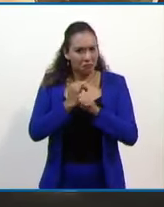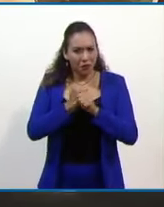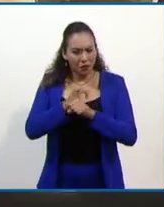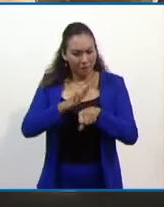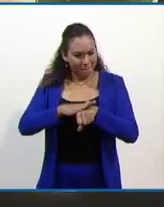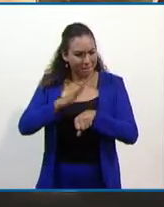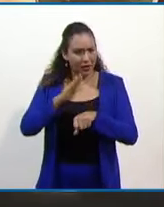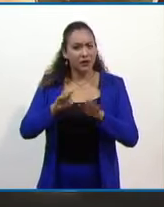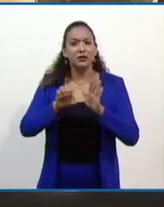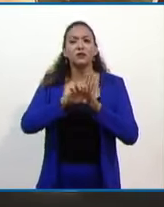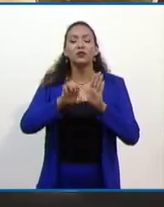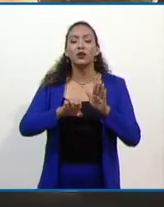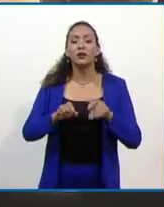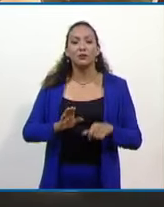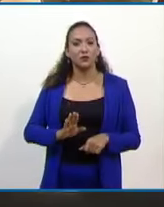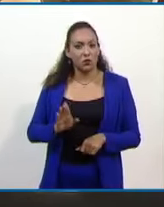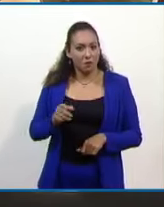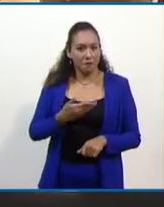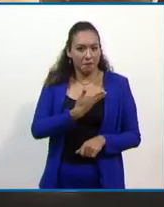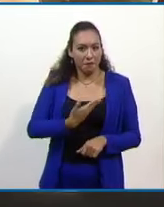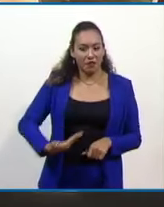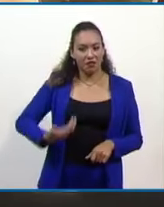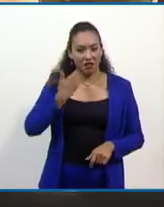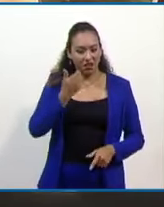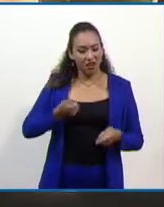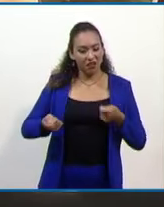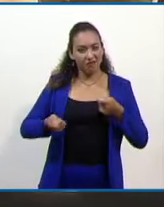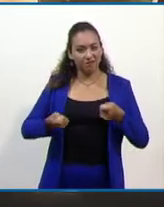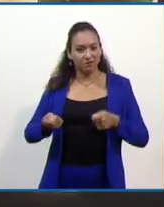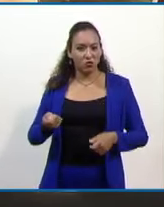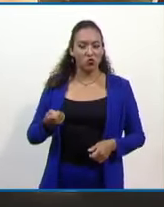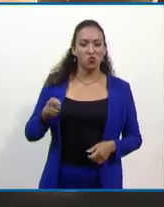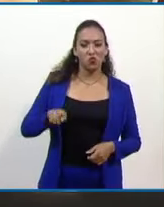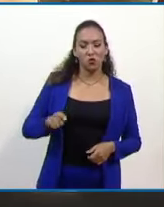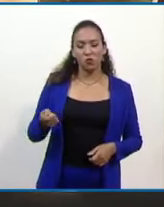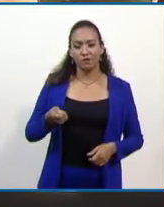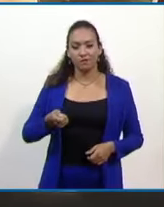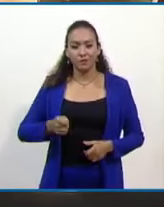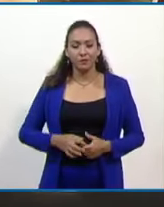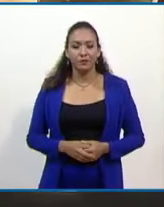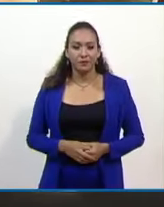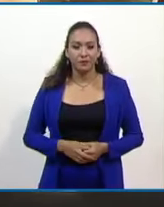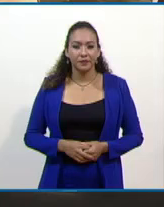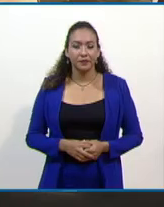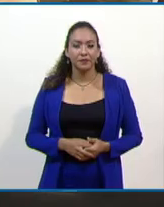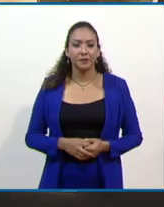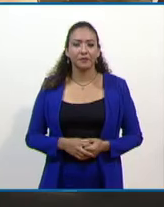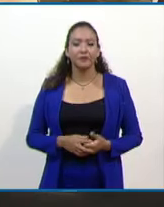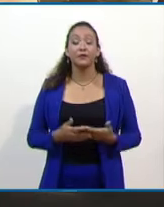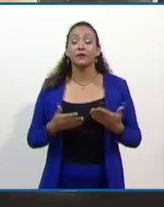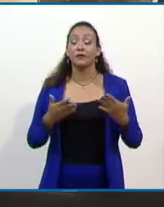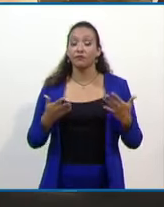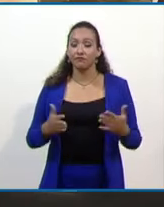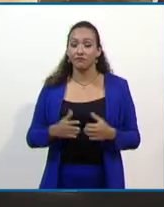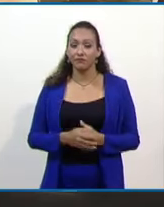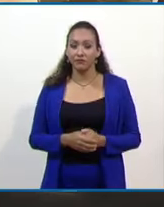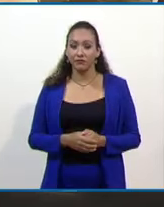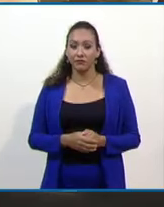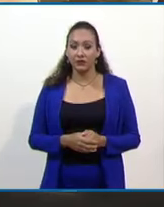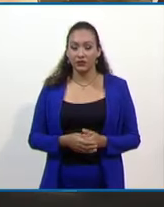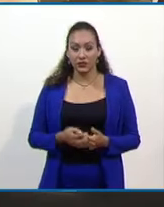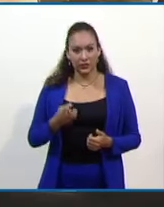centrales, como el presidencialismo mexicano. Origen de la iniciativa y de la manera en que